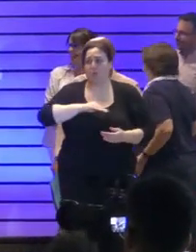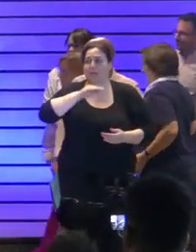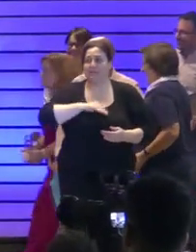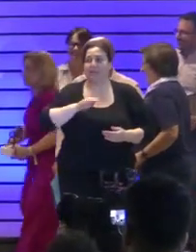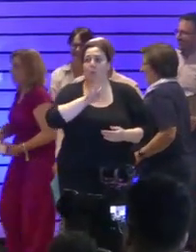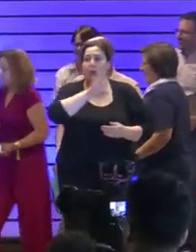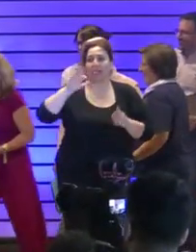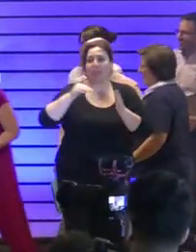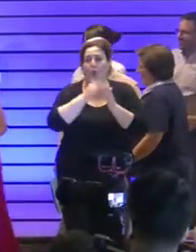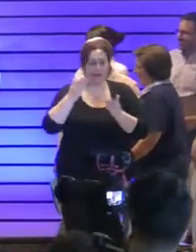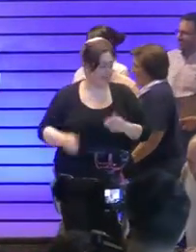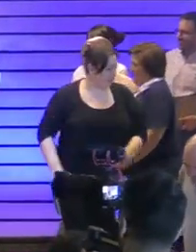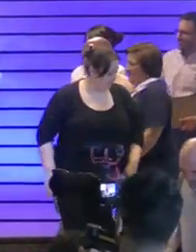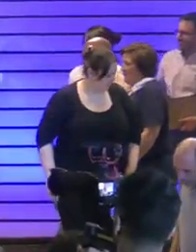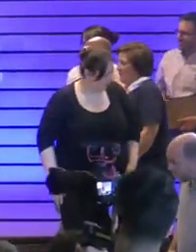viendo, pero